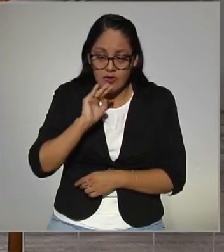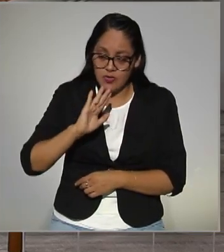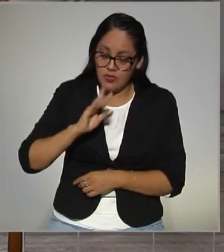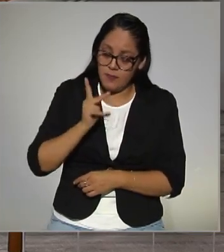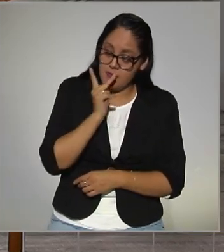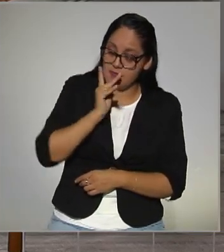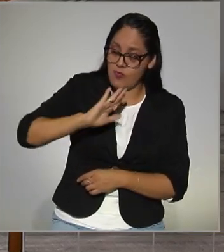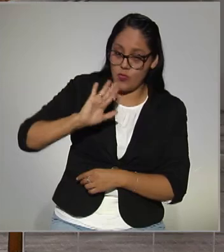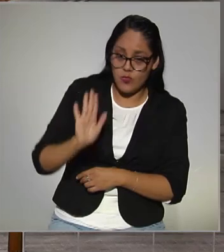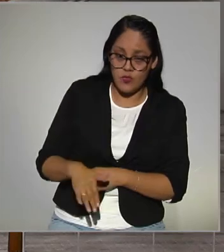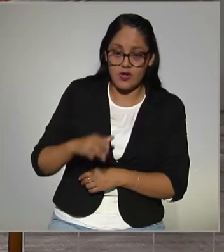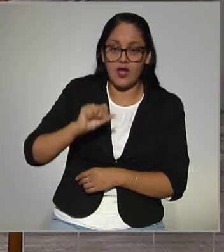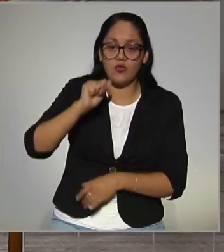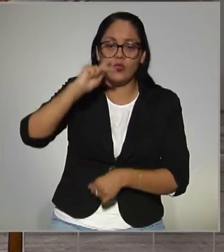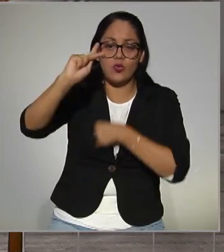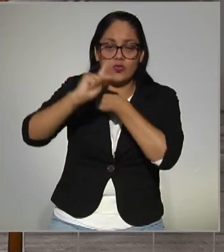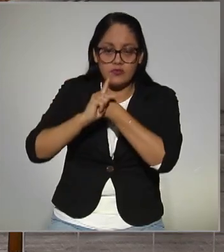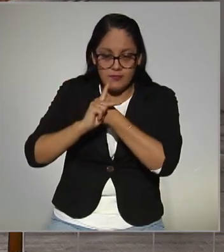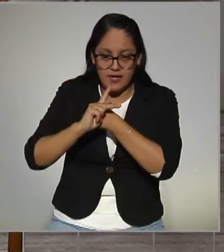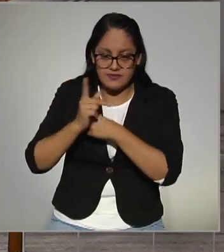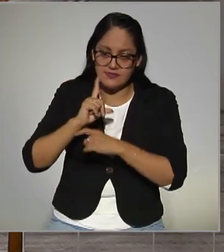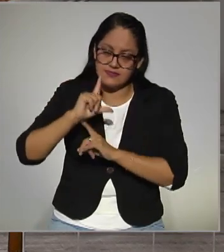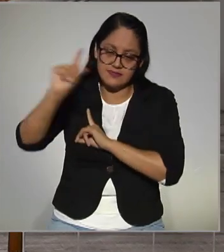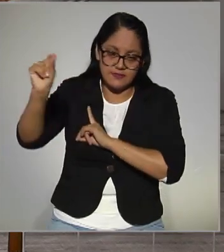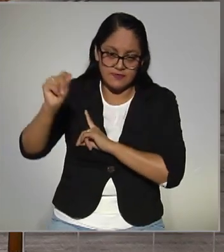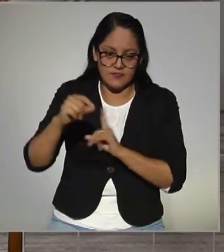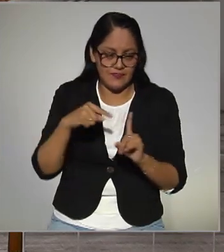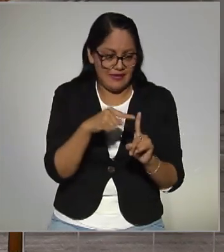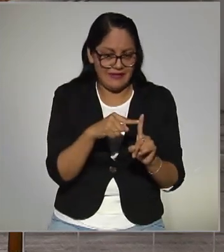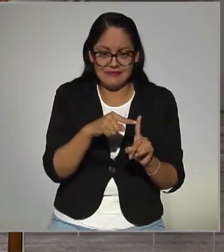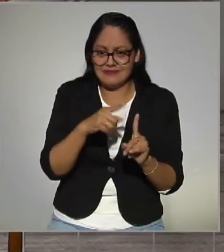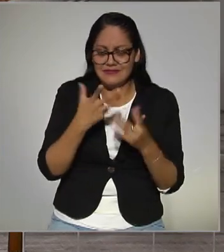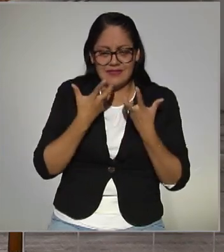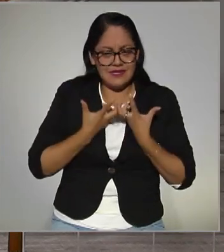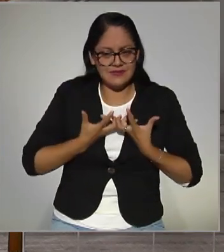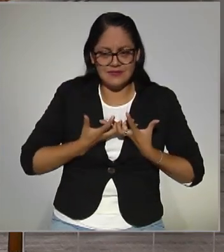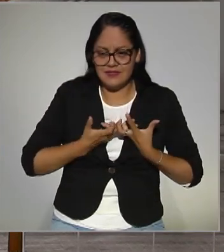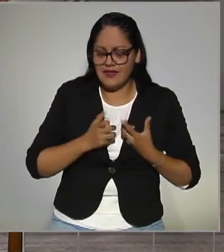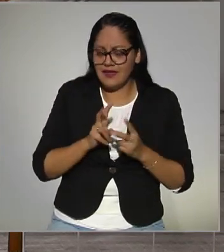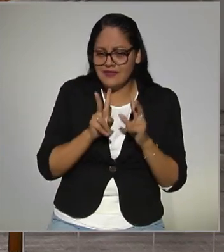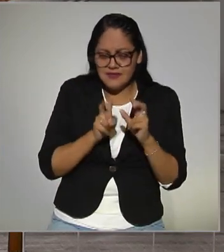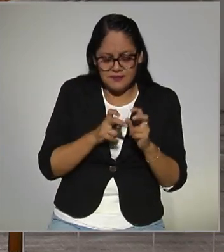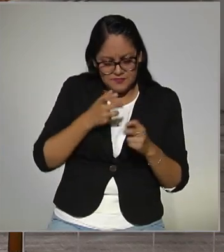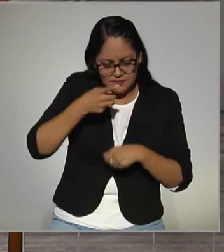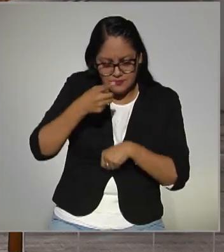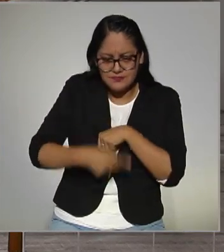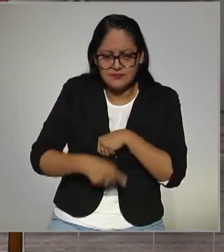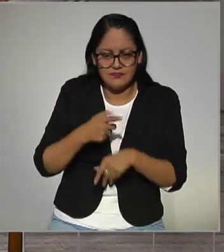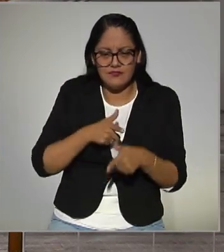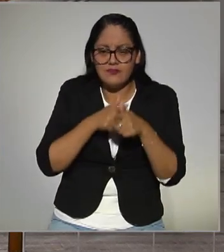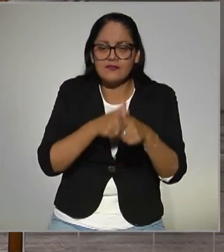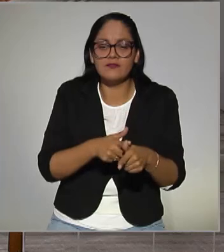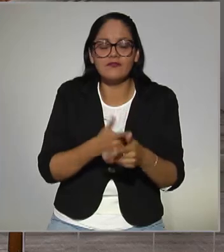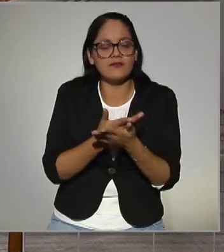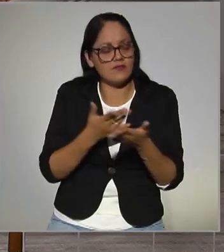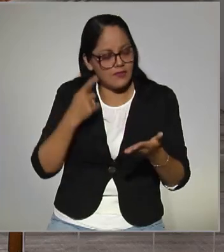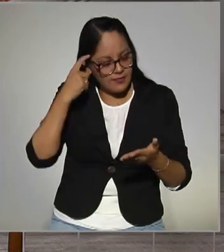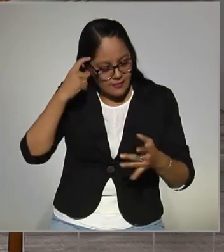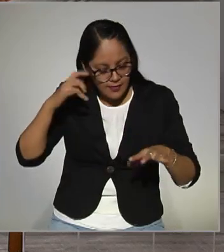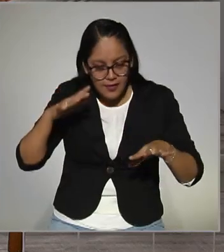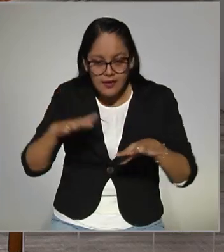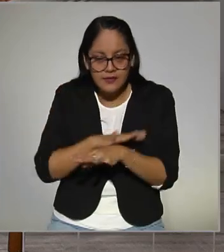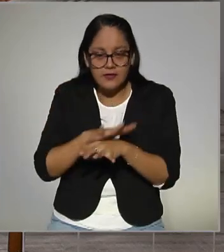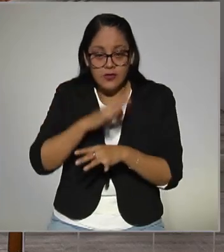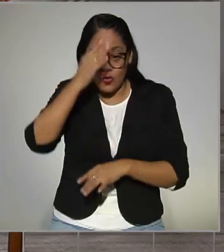o se vaya a otro país, el tema va a estar allá adentro, ¿no? Porque el daño está hecho, ¿no? Y lo que hay que hacer es reelaborarlo, no